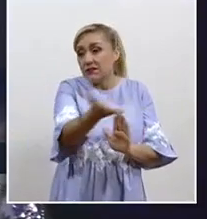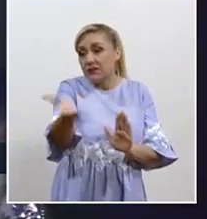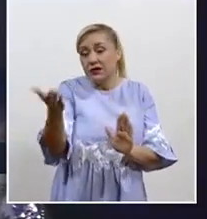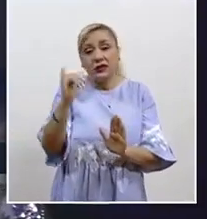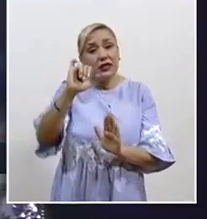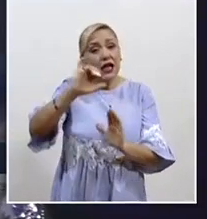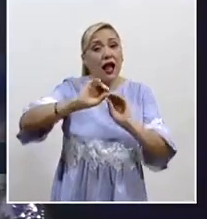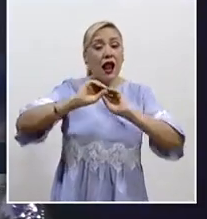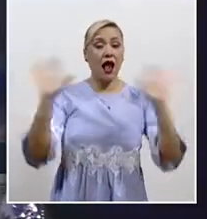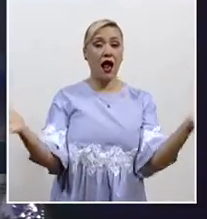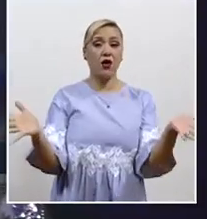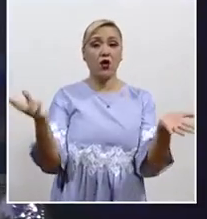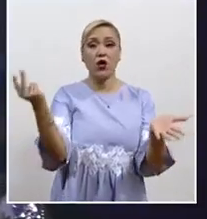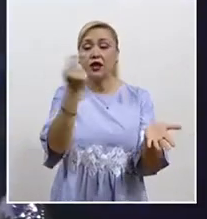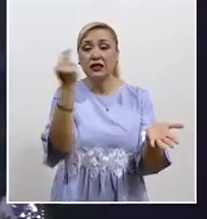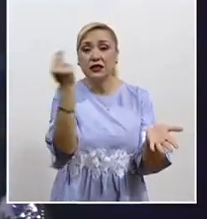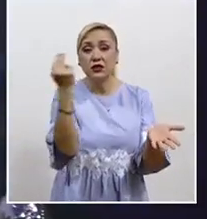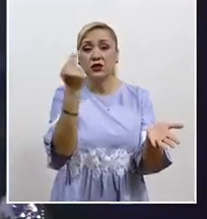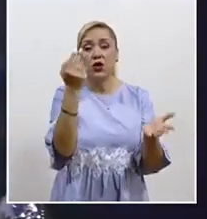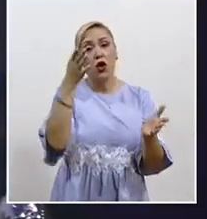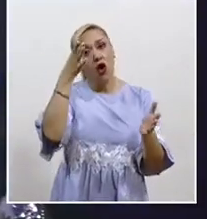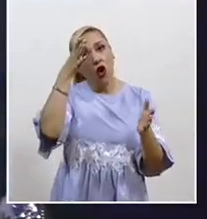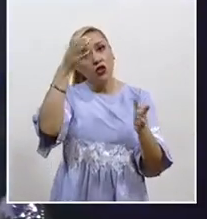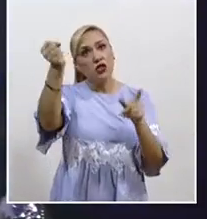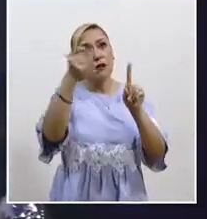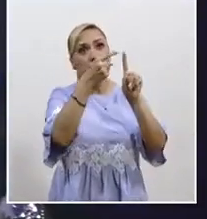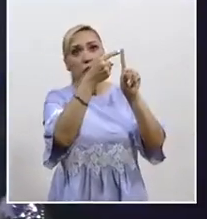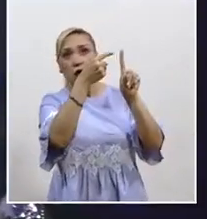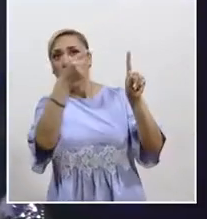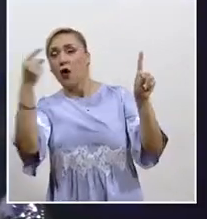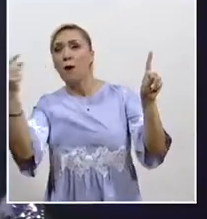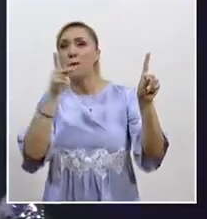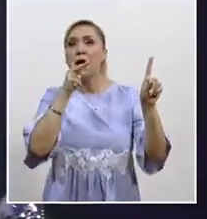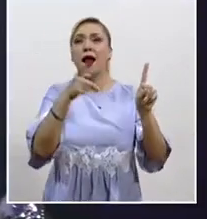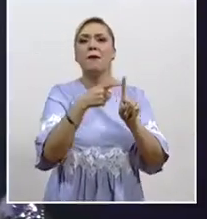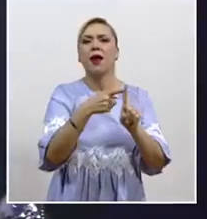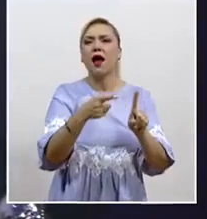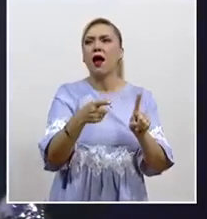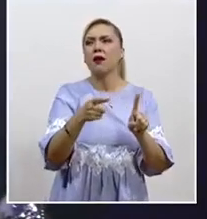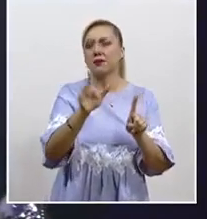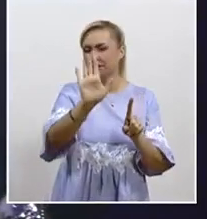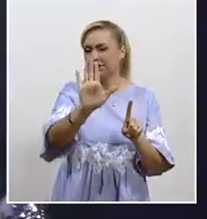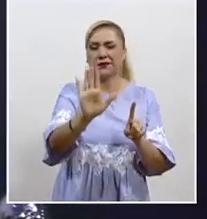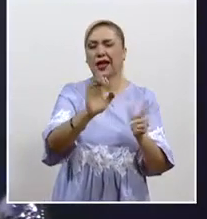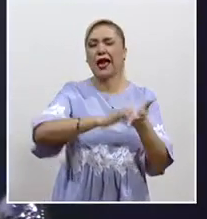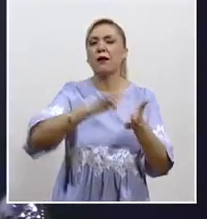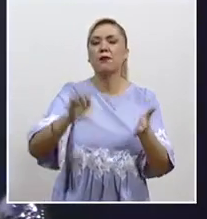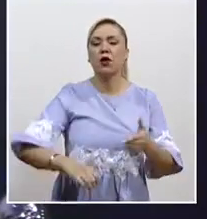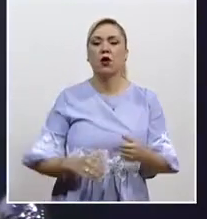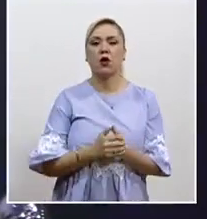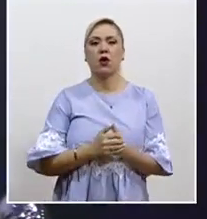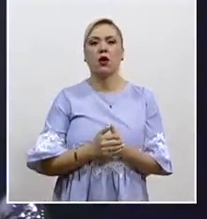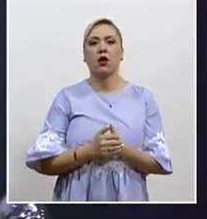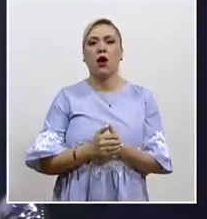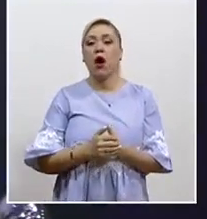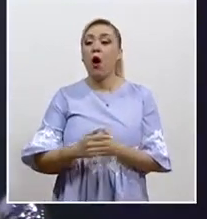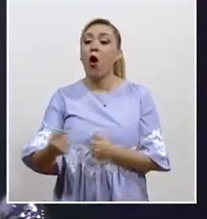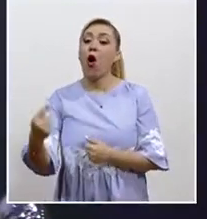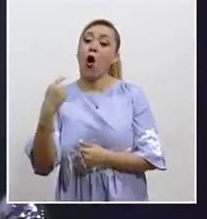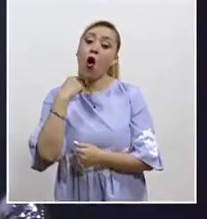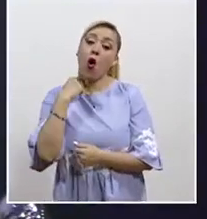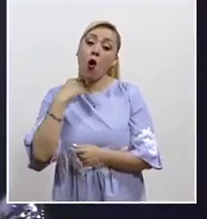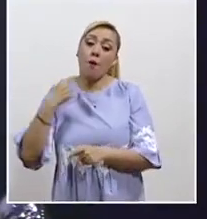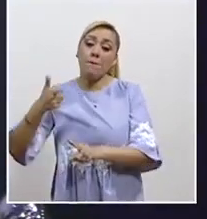de tener claridad en el concepto es decir cuando estamos frente a un homicidio